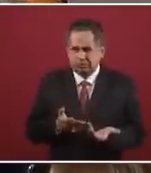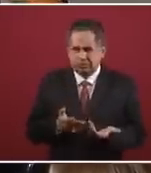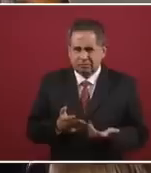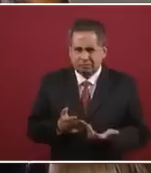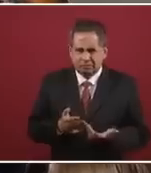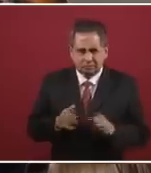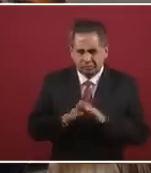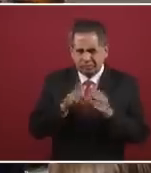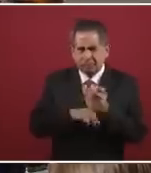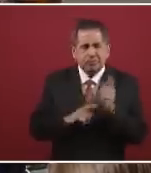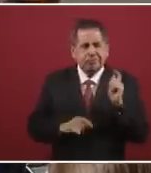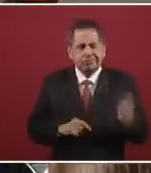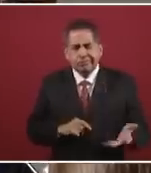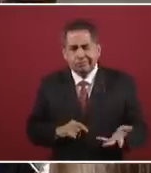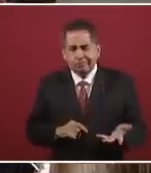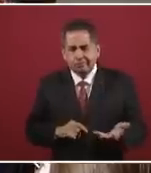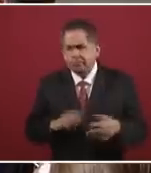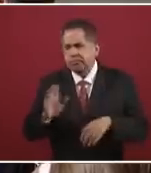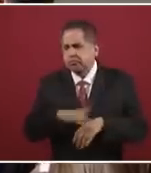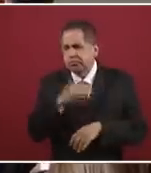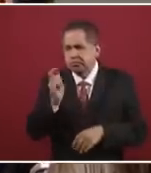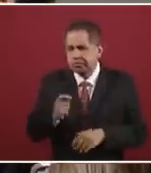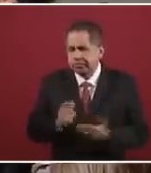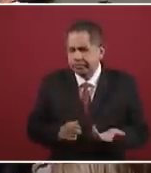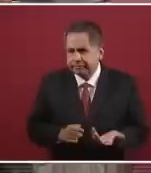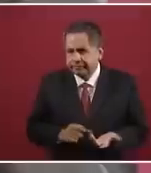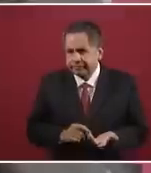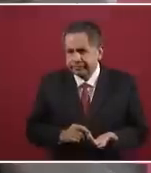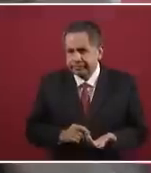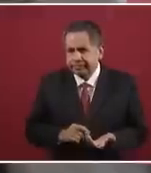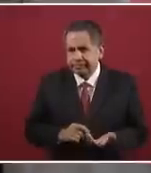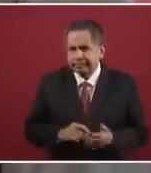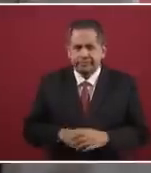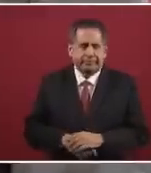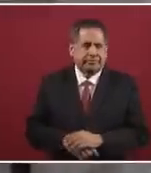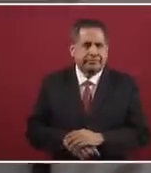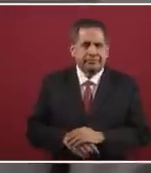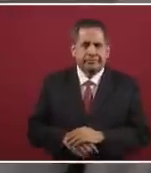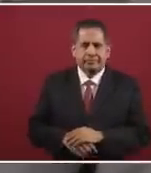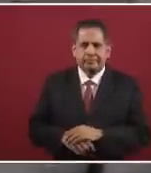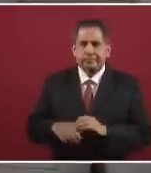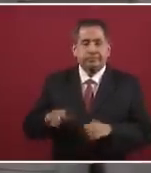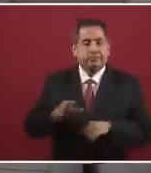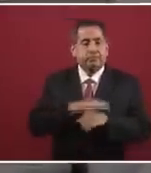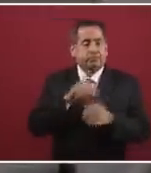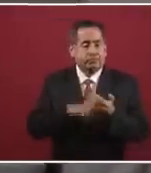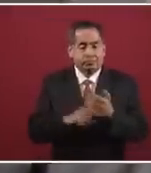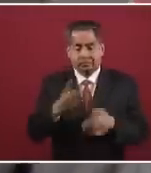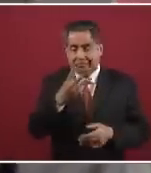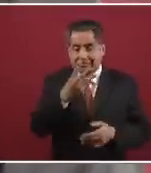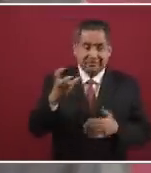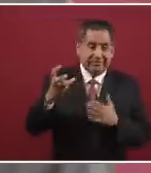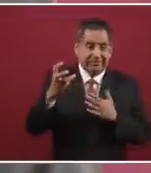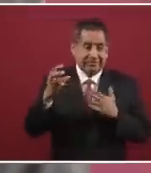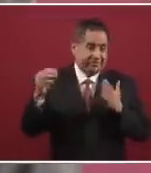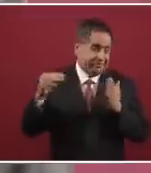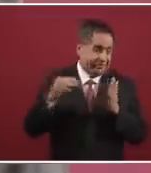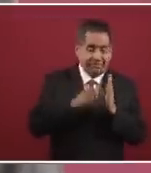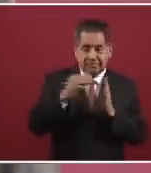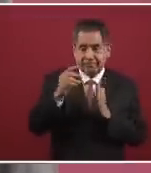y saben porque entre otras cosas por los 300 mil pesos mensuales